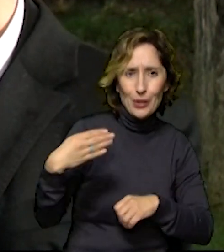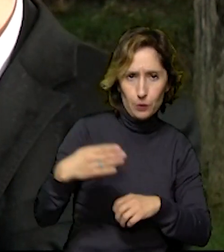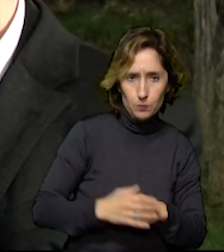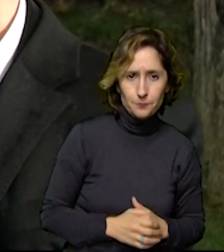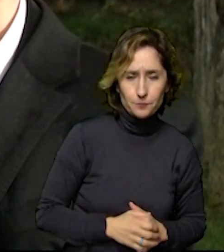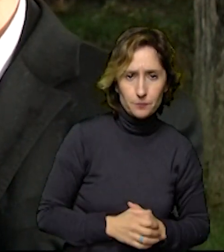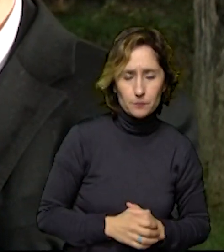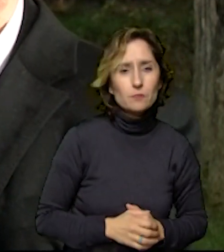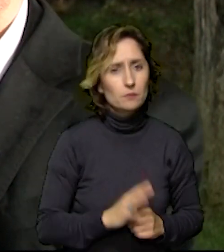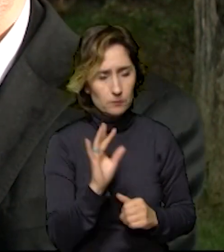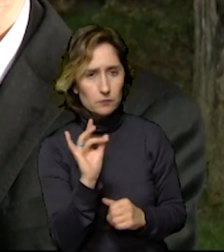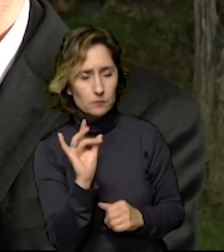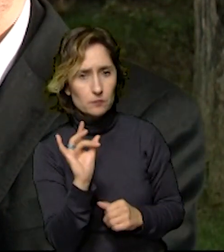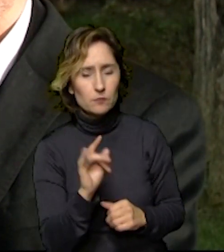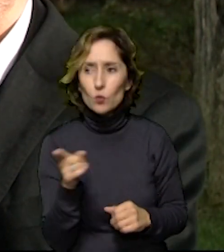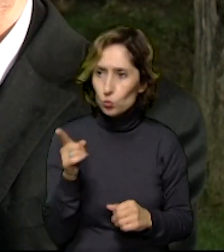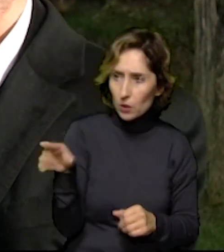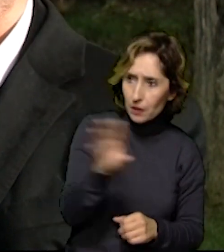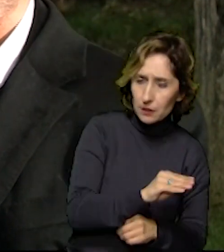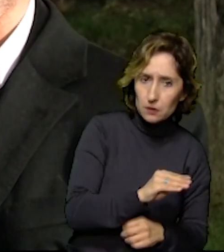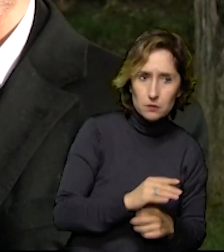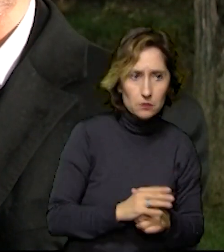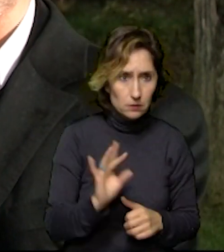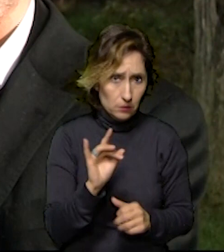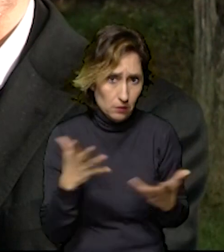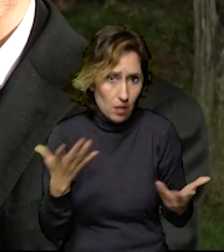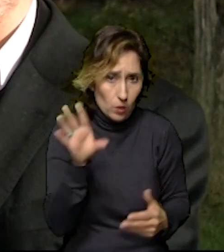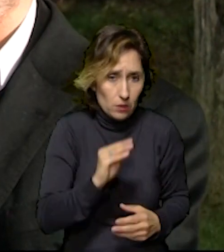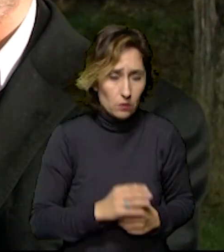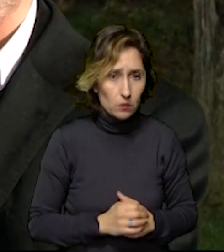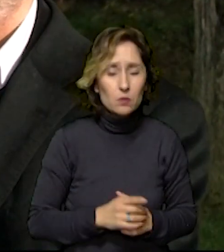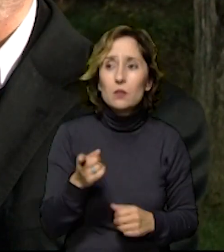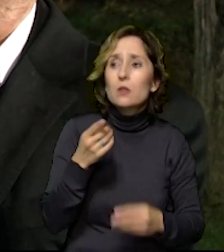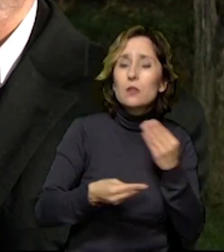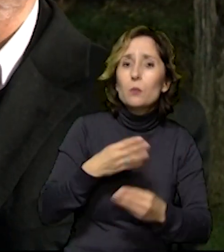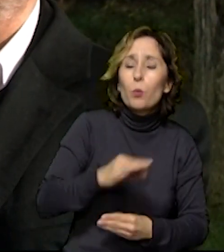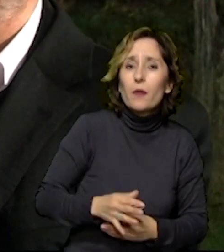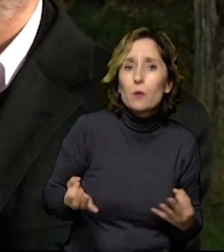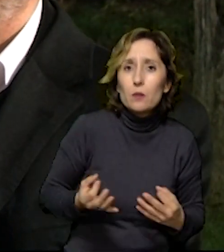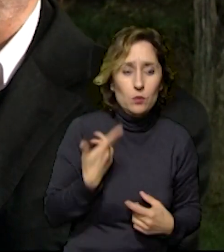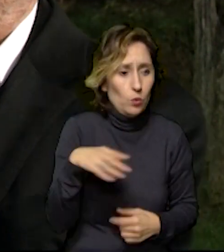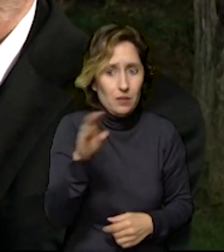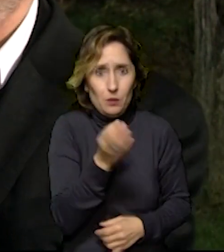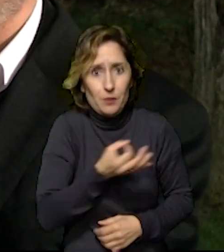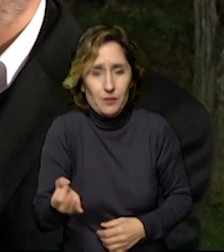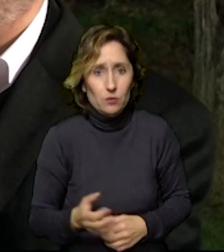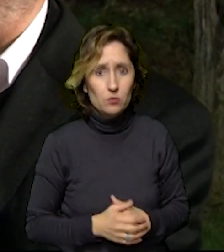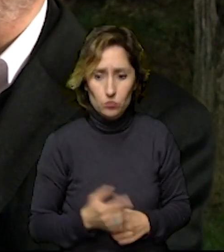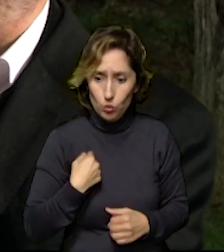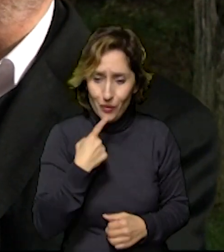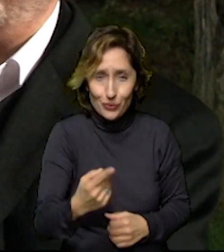Sí, sí. ¿Eso usted lo entiende? Sí, claro que lo entiendo. Claro. ¿Y qué se puede hacer? Lo entiendo perfectamente, además se lo he